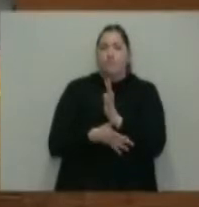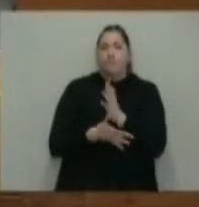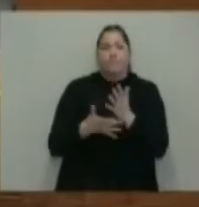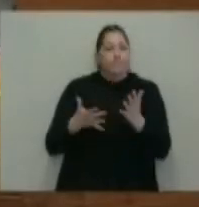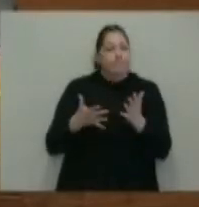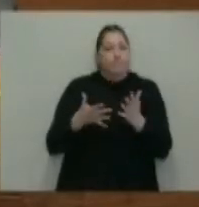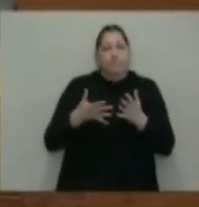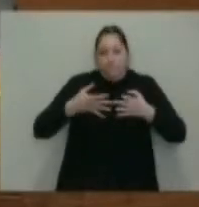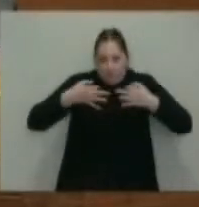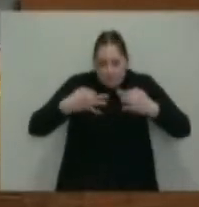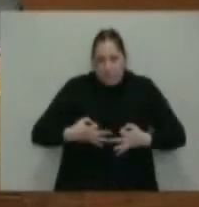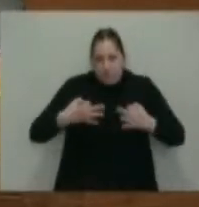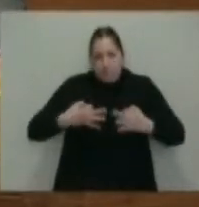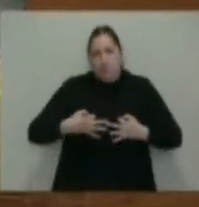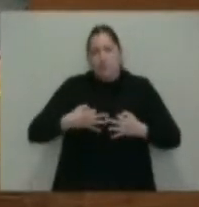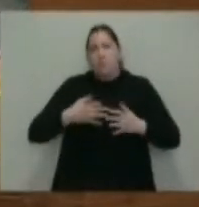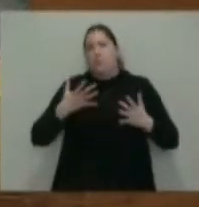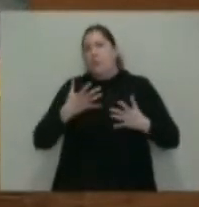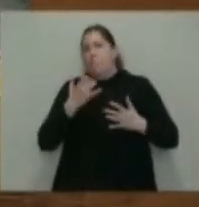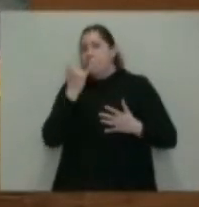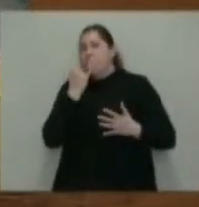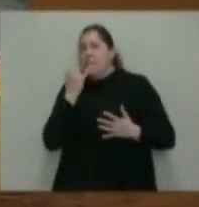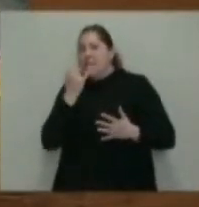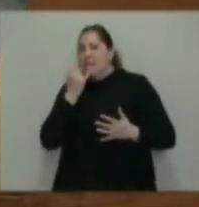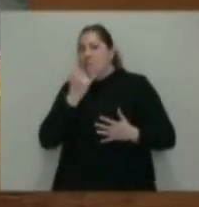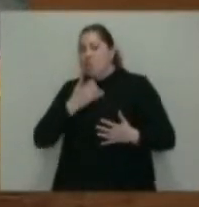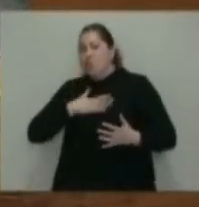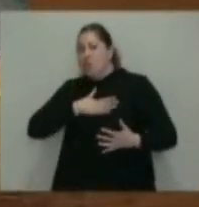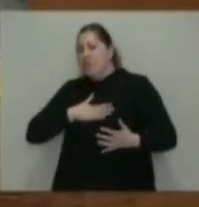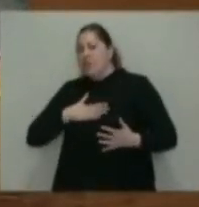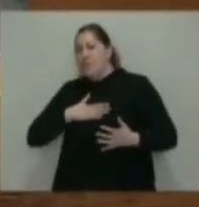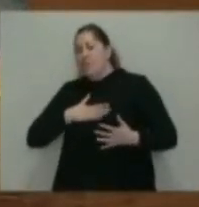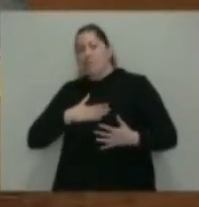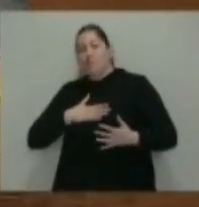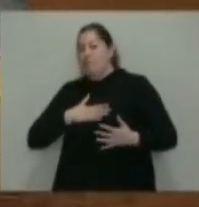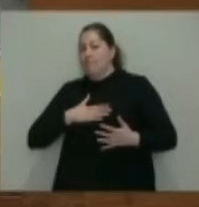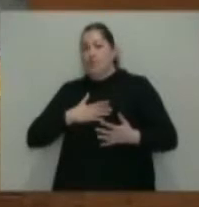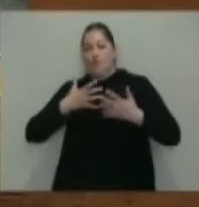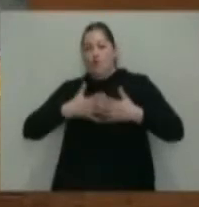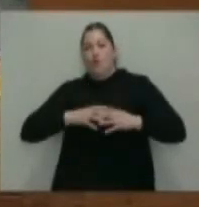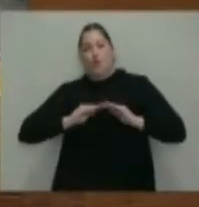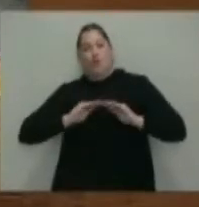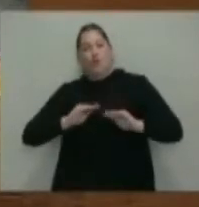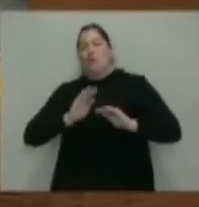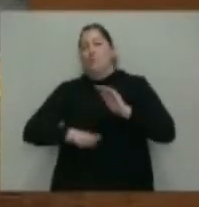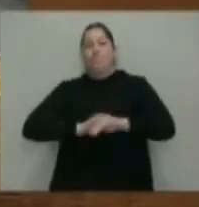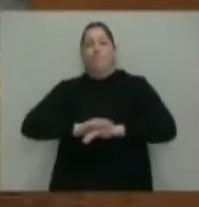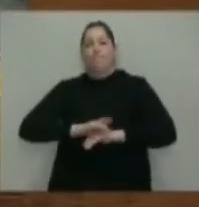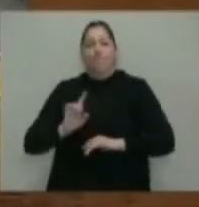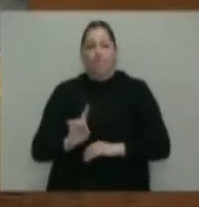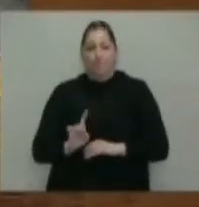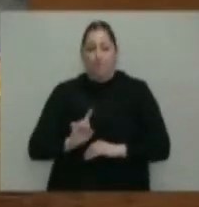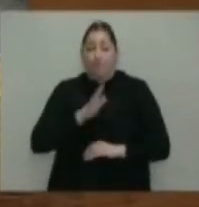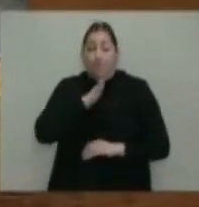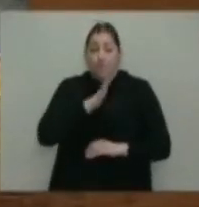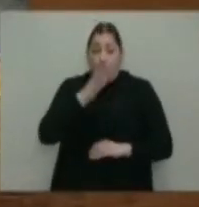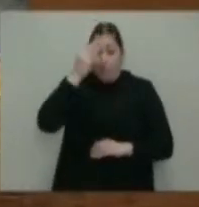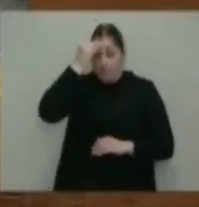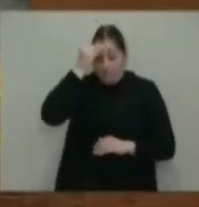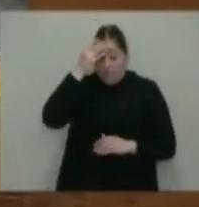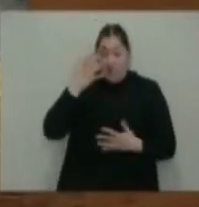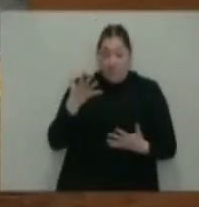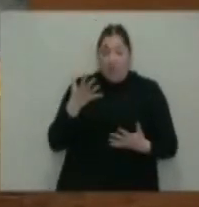forma plena, pero desde luego tampoco de forma mínimamente satisfactoria, su función. Precisamente por ello creemos